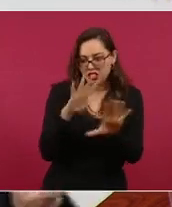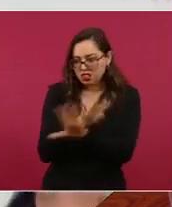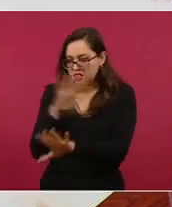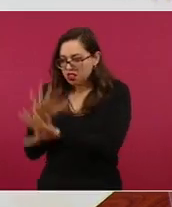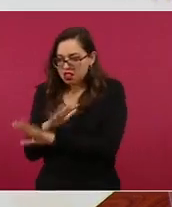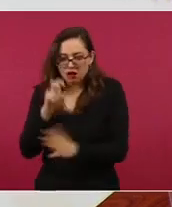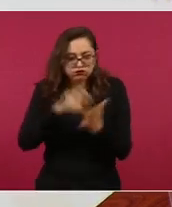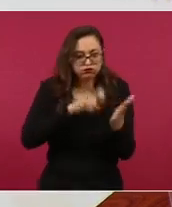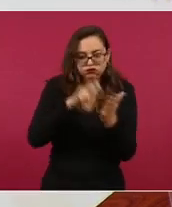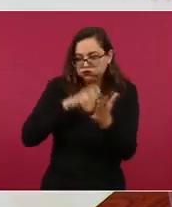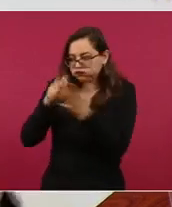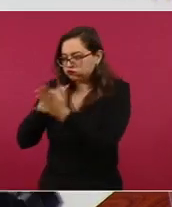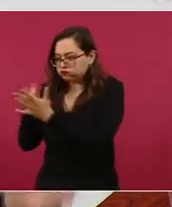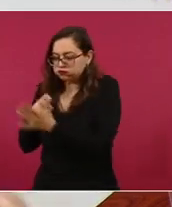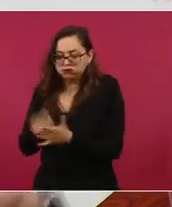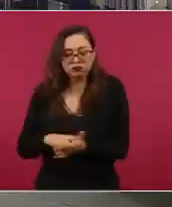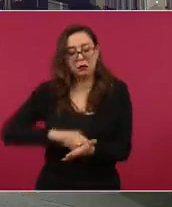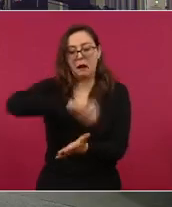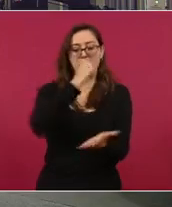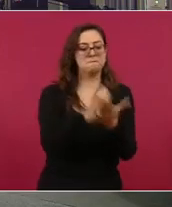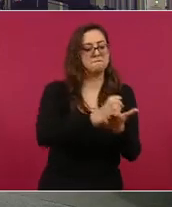¿cuál fue el enjuague,